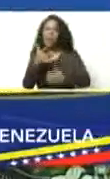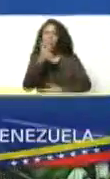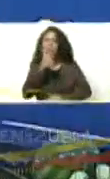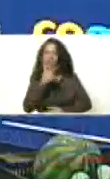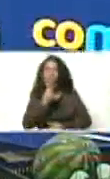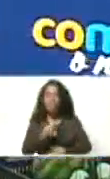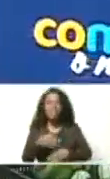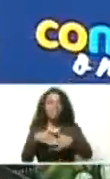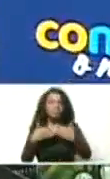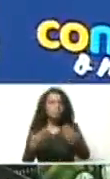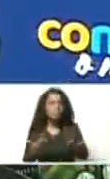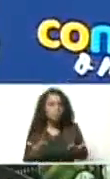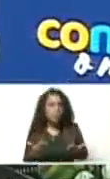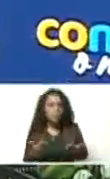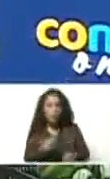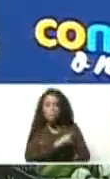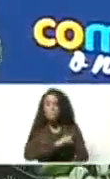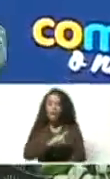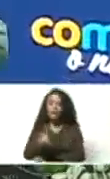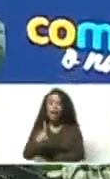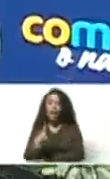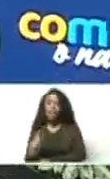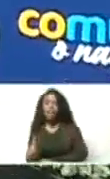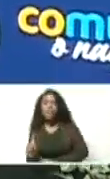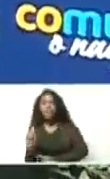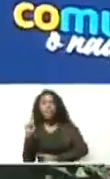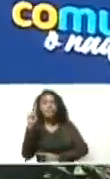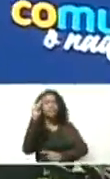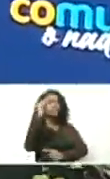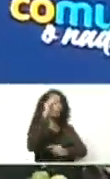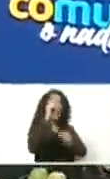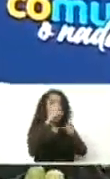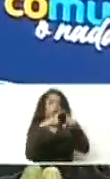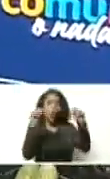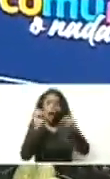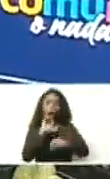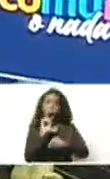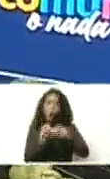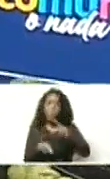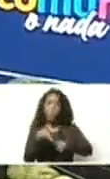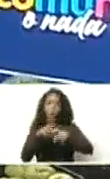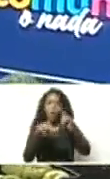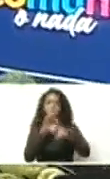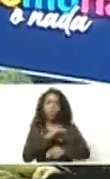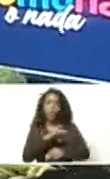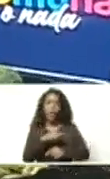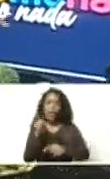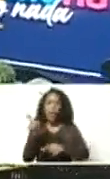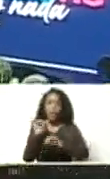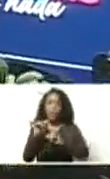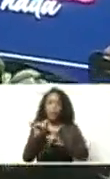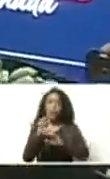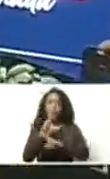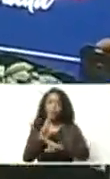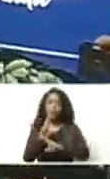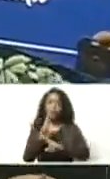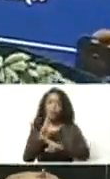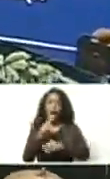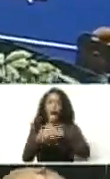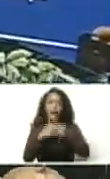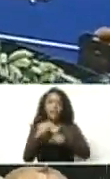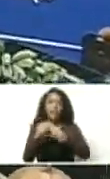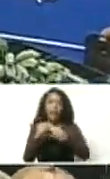Arriaza? ¿Mandar un cohete a la luna o construir el socialismo? Y él mismo respondía, mandar un cohete a la